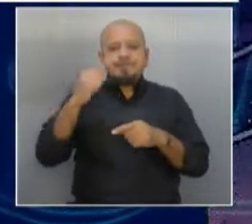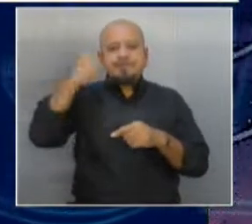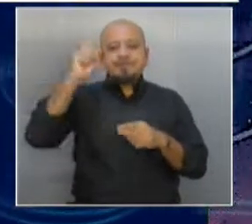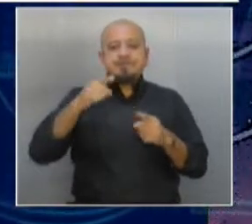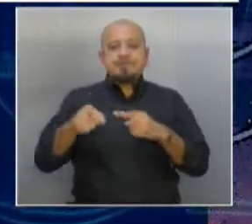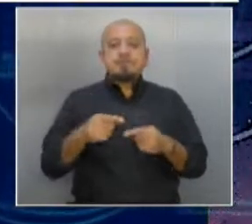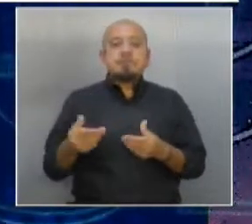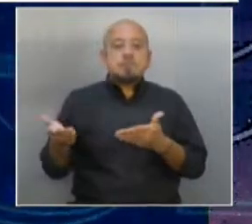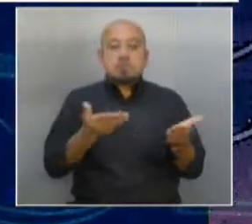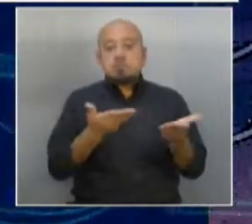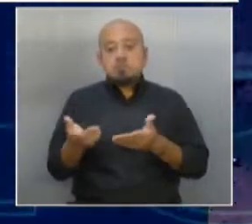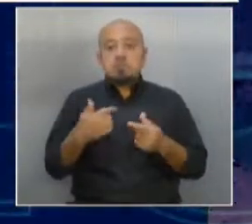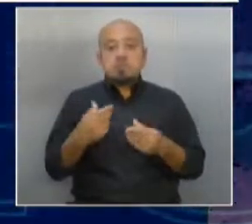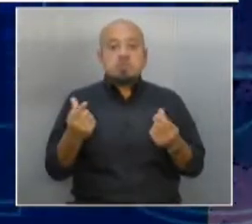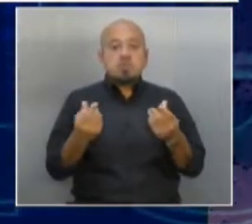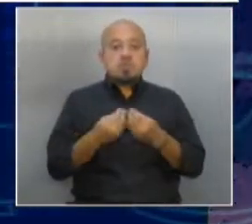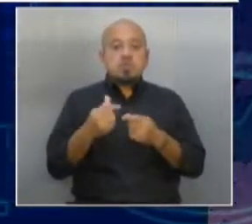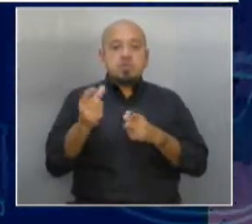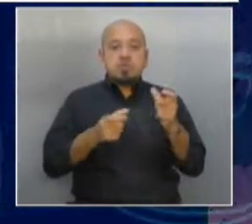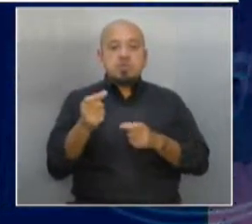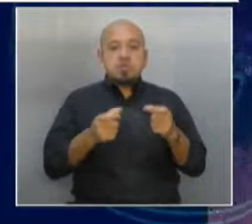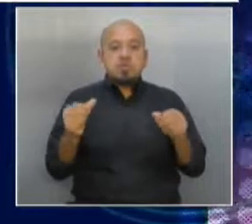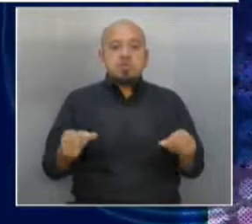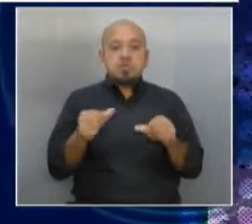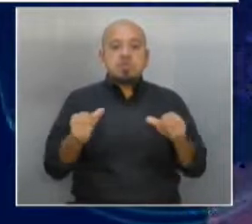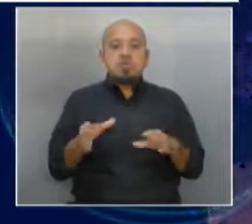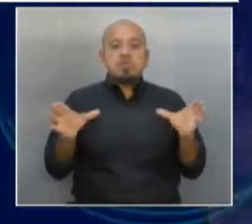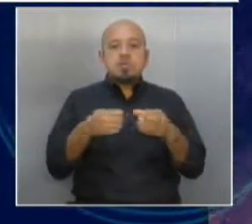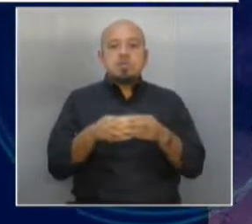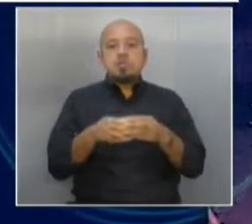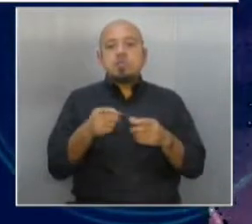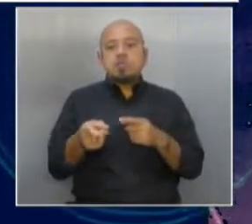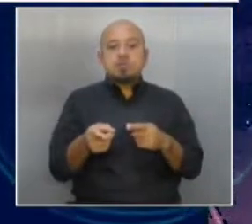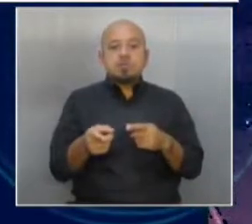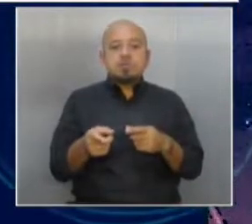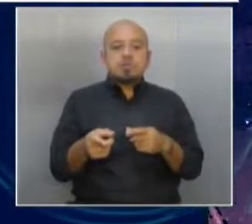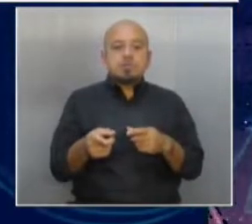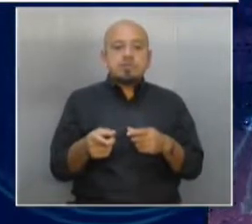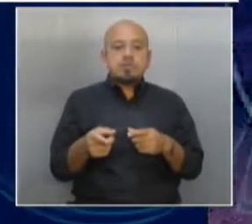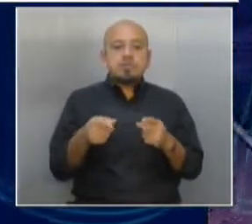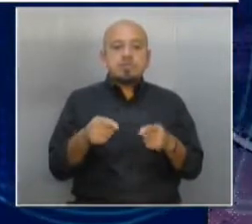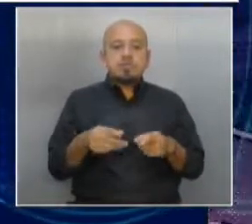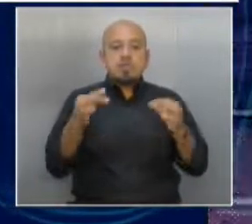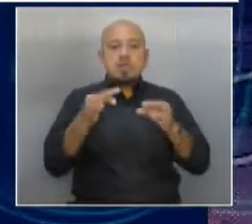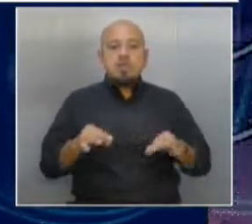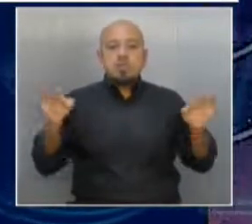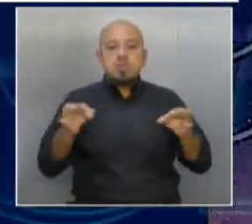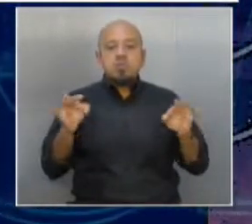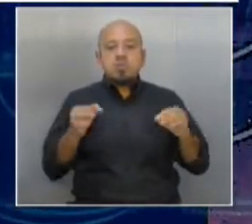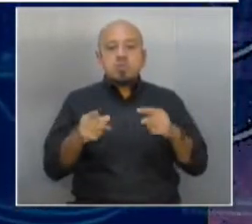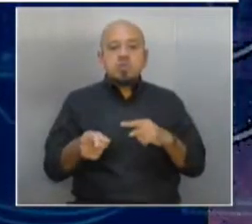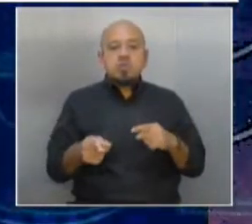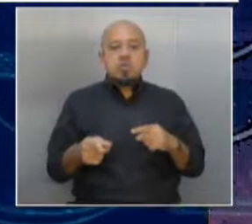vino un montón de gente, mujeres, y se fue generando un grupo muy lindo que fue, bueno, a través de la música y el canto como que se